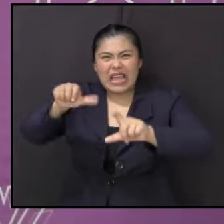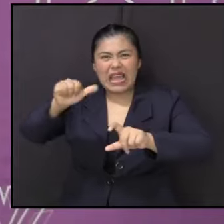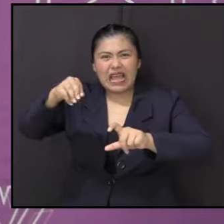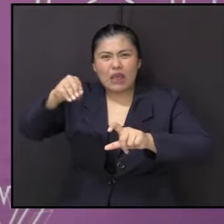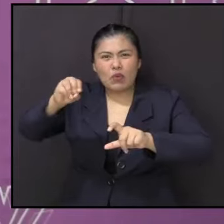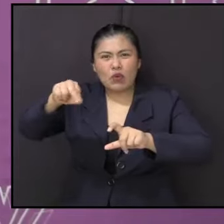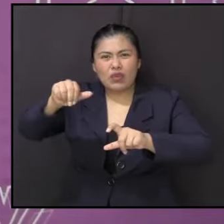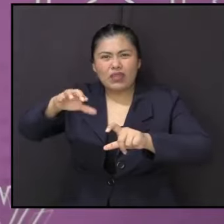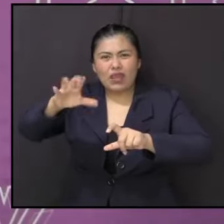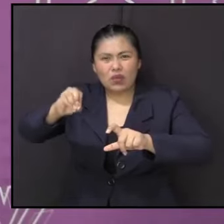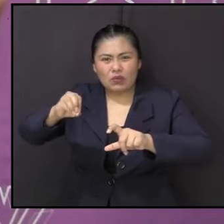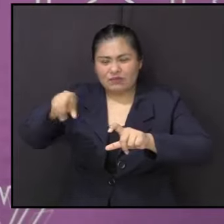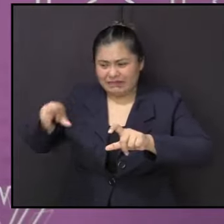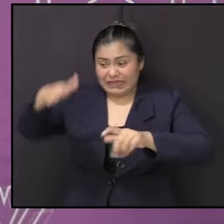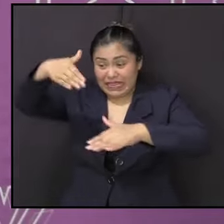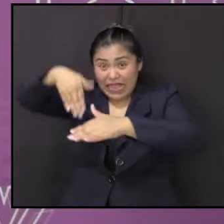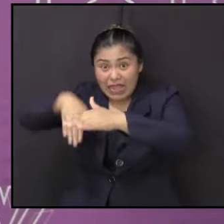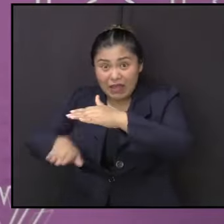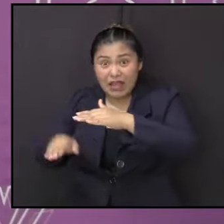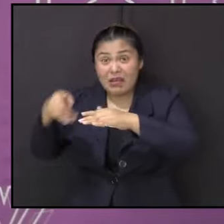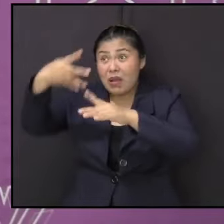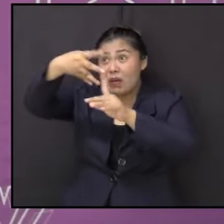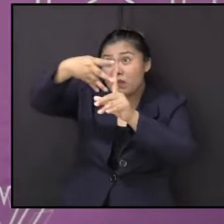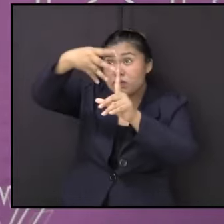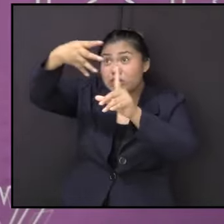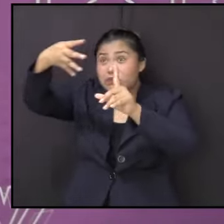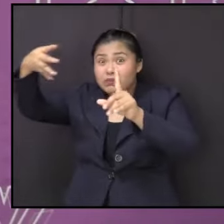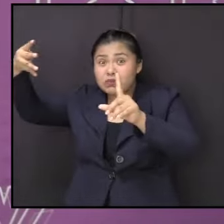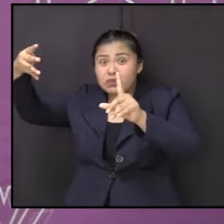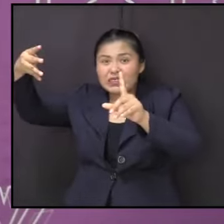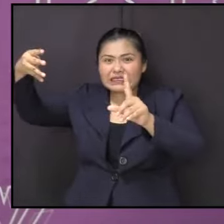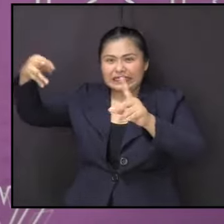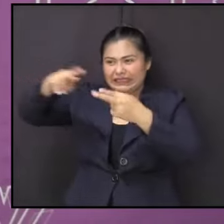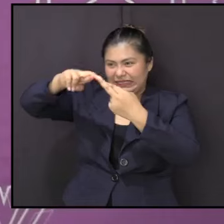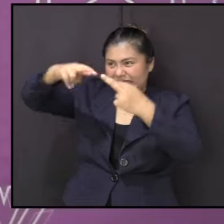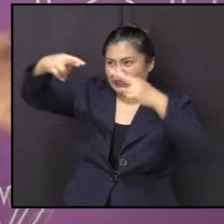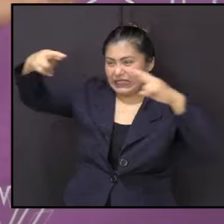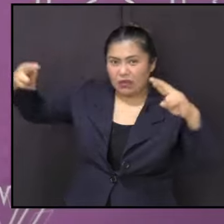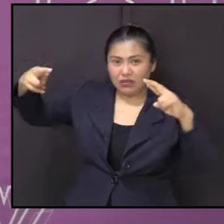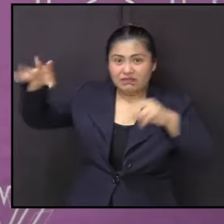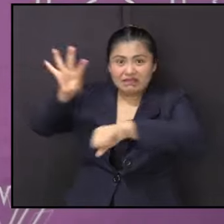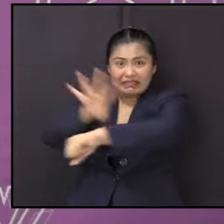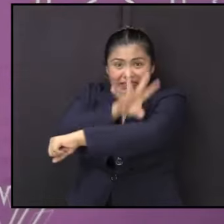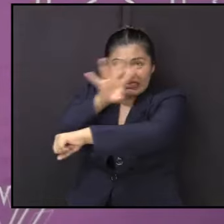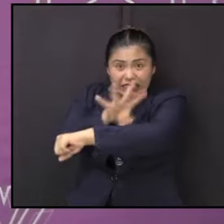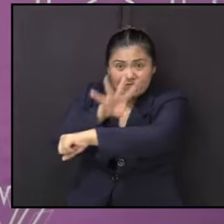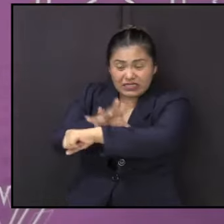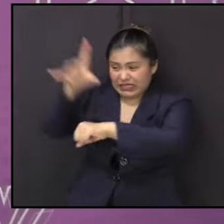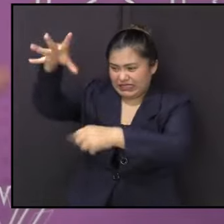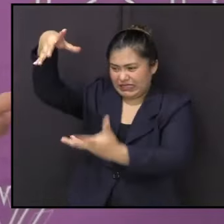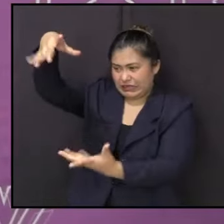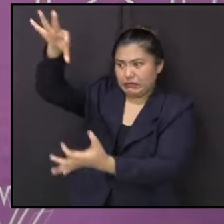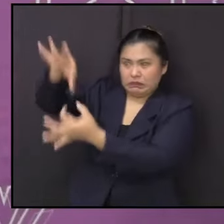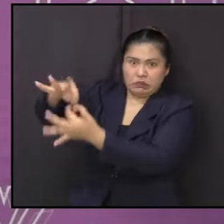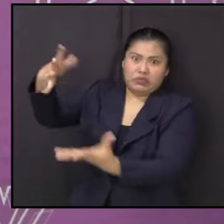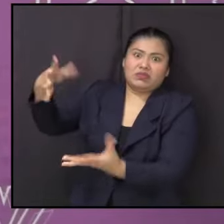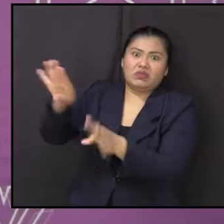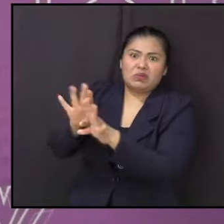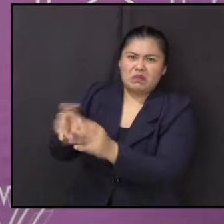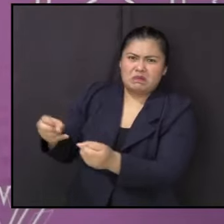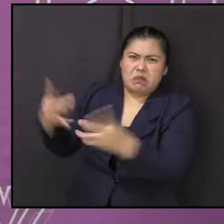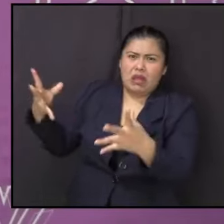está abajo de cables de alta tensión. Entonces realmente tenemos una bomba de tiempo. Actualmente creo que lo quisieron tapar con tierra, pero pues eso no